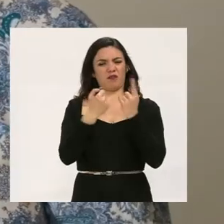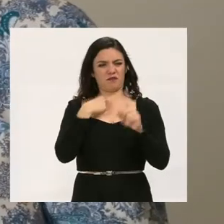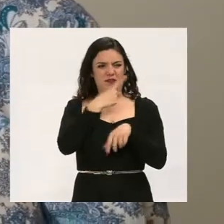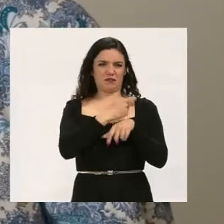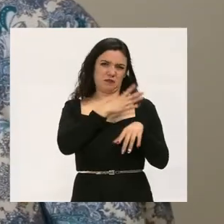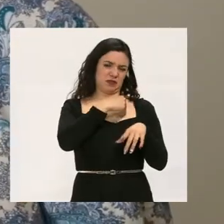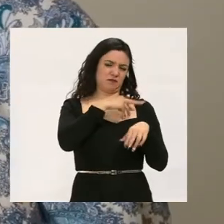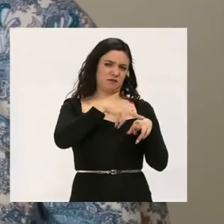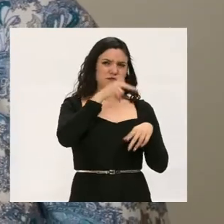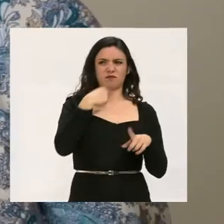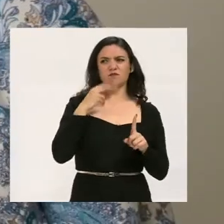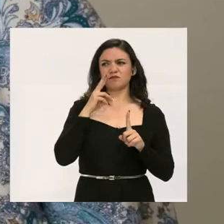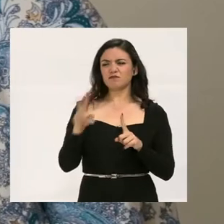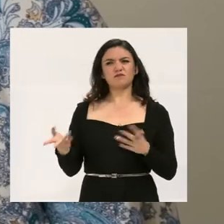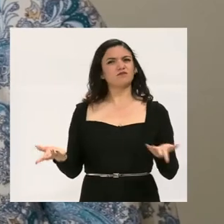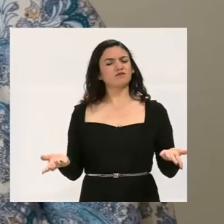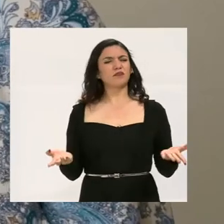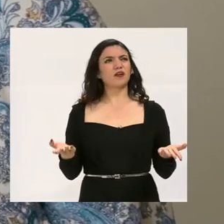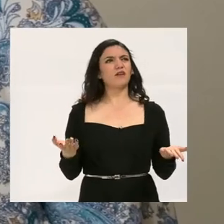veo aquí